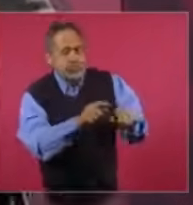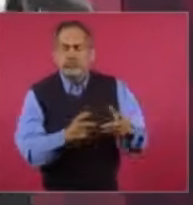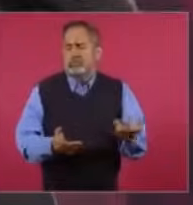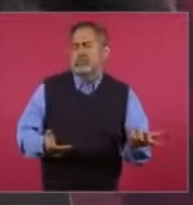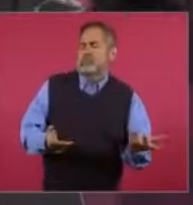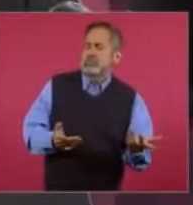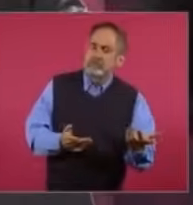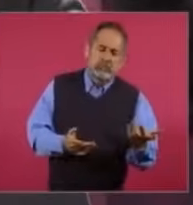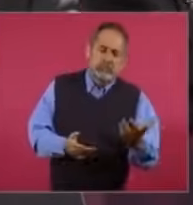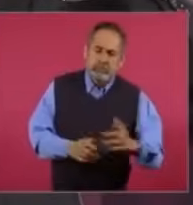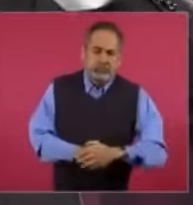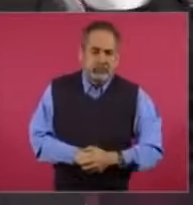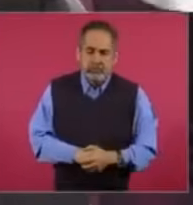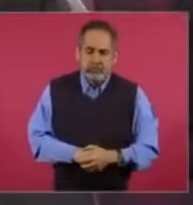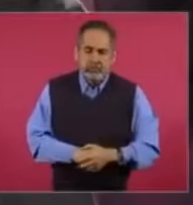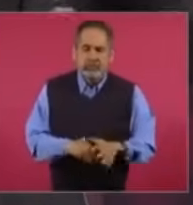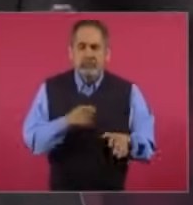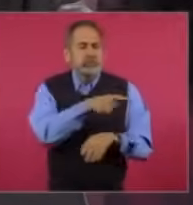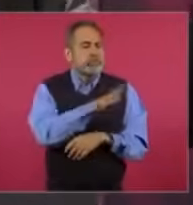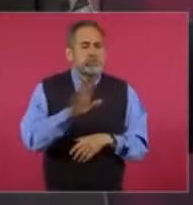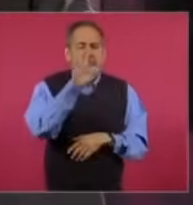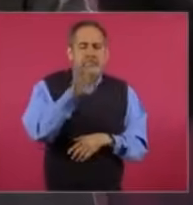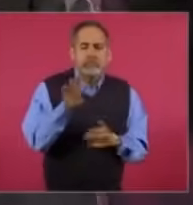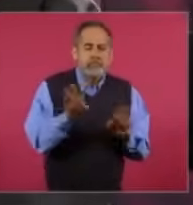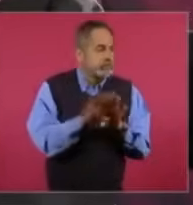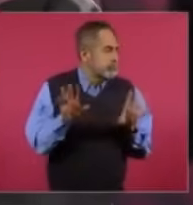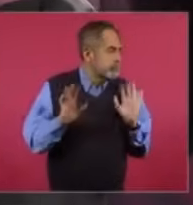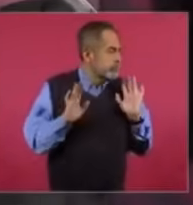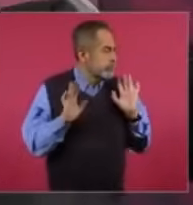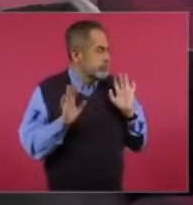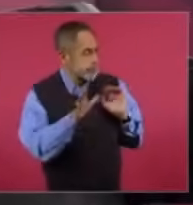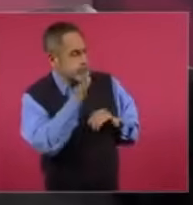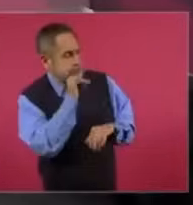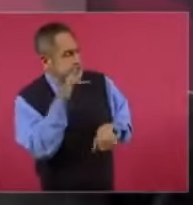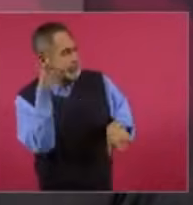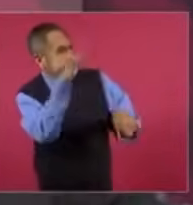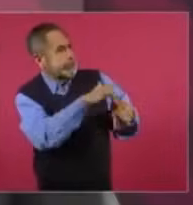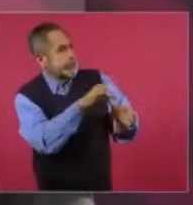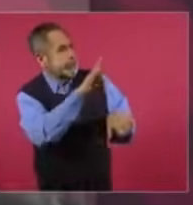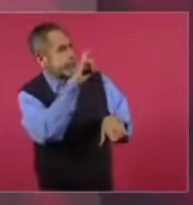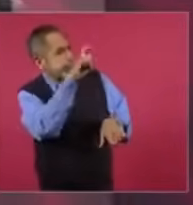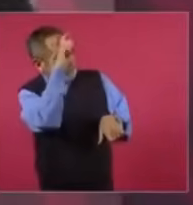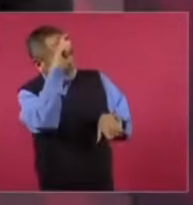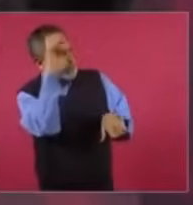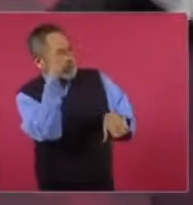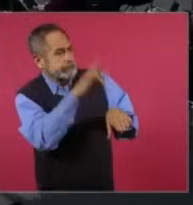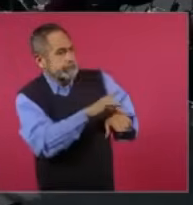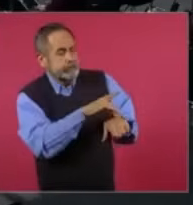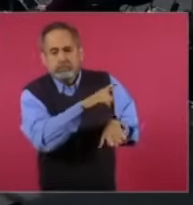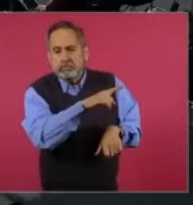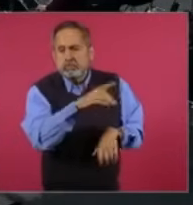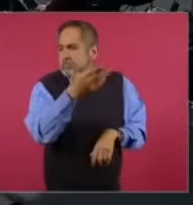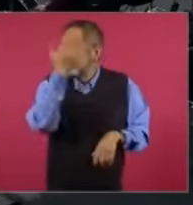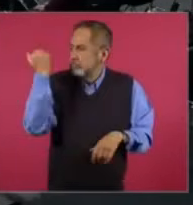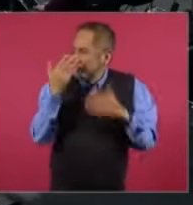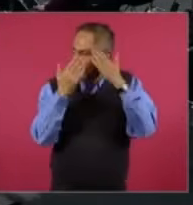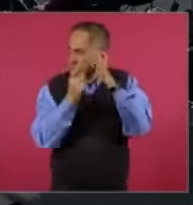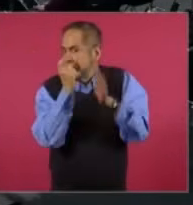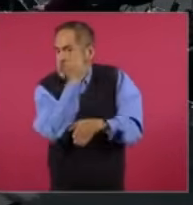porque era como un enigma el Poder Judicial. Nadie sabía nada.